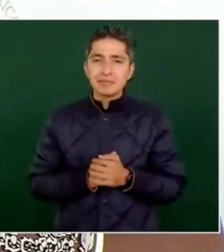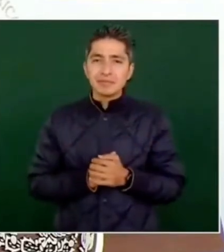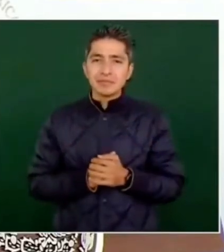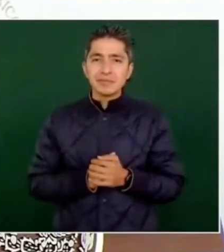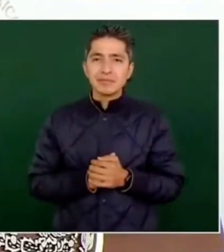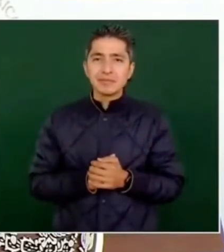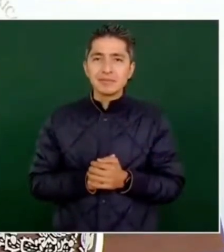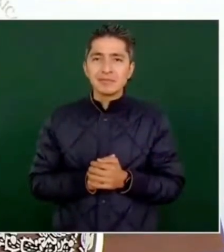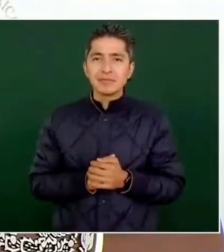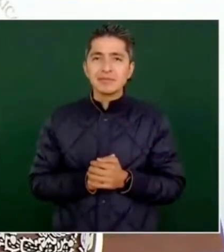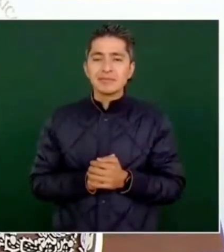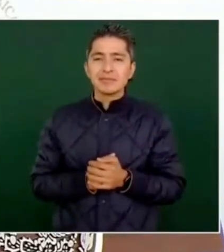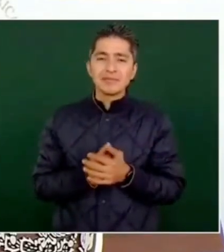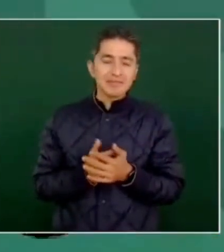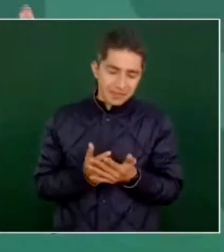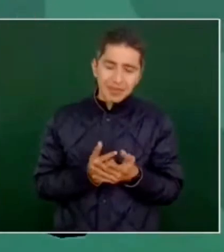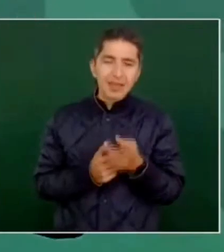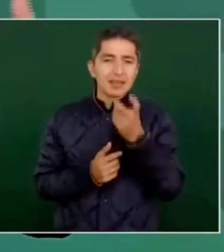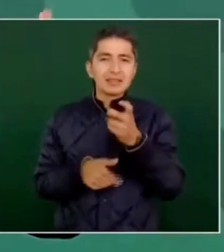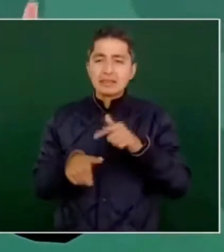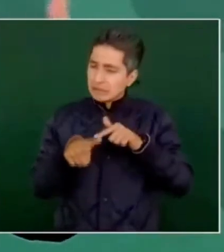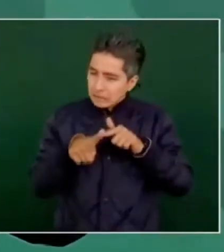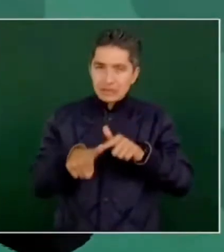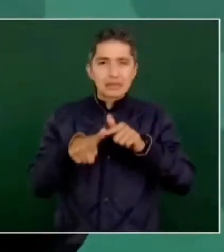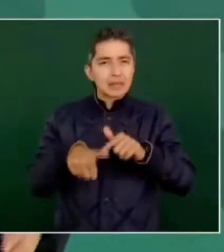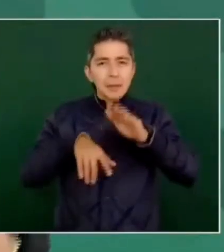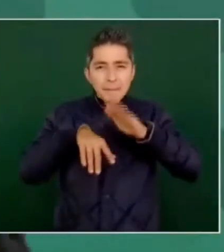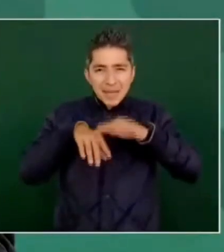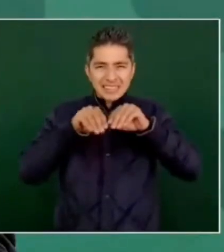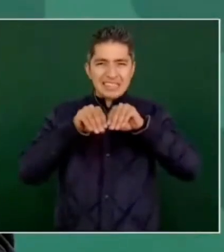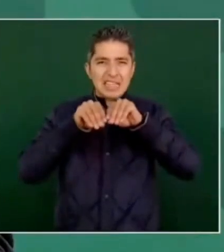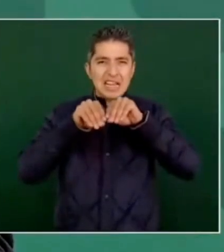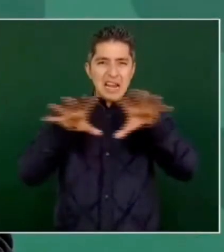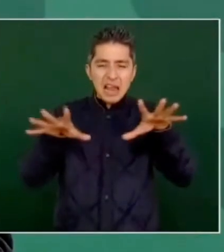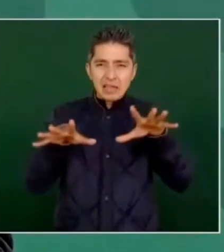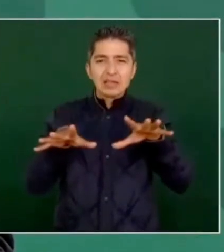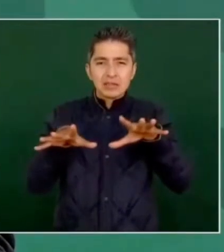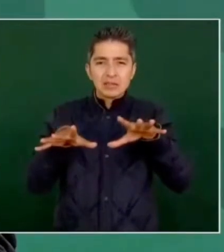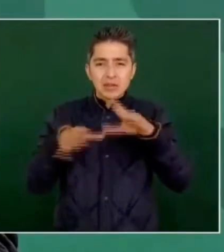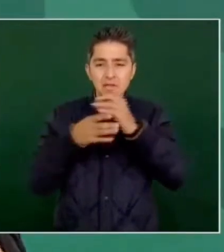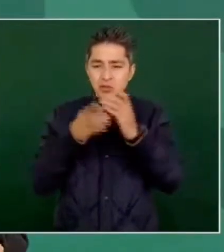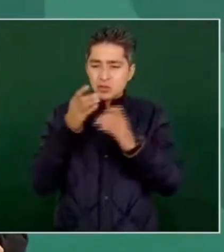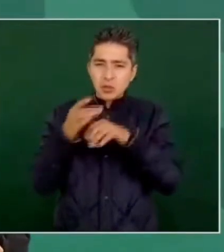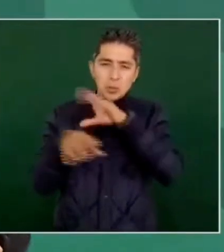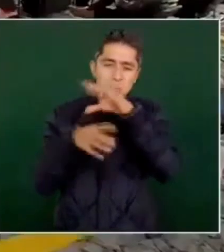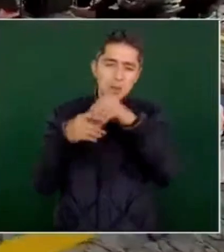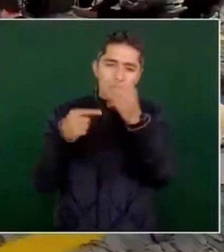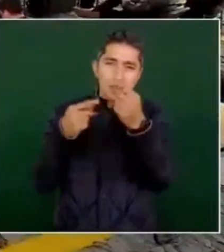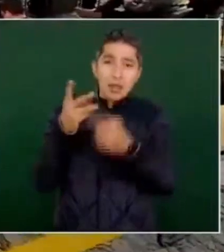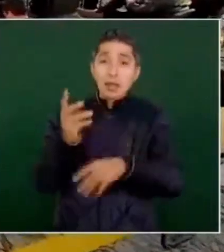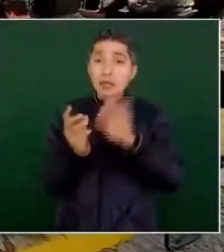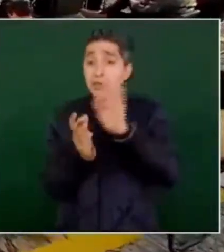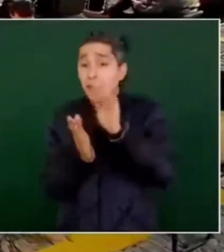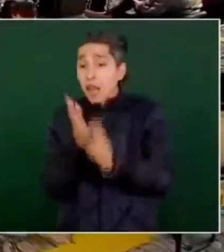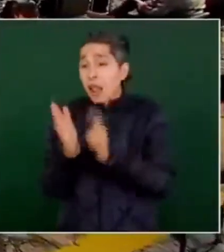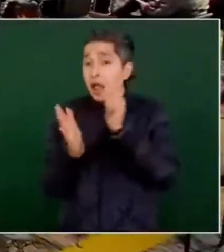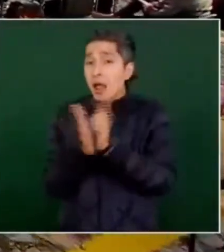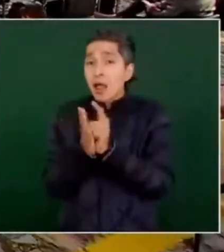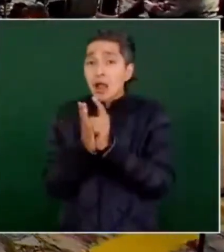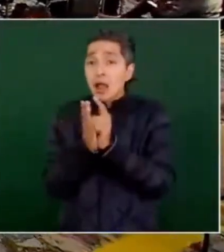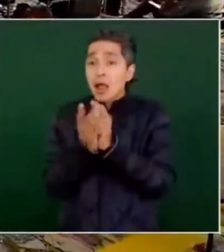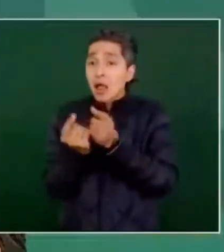Entonces hay que seguir aclarando las cosas. Si legalmente alguien no